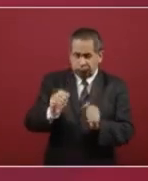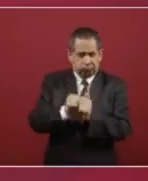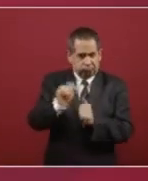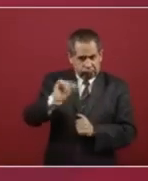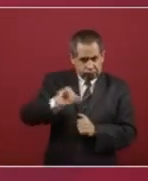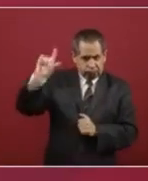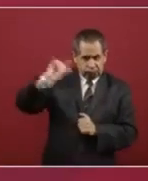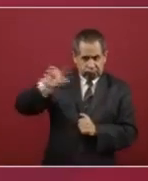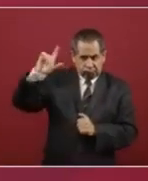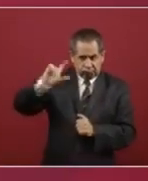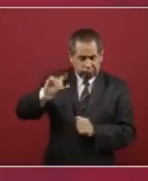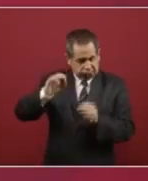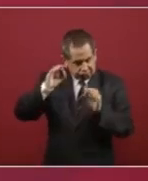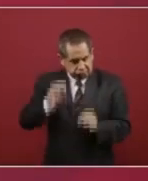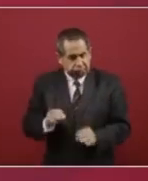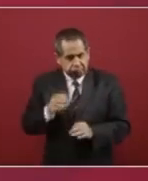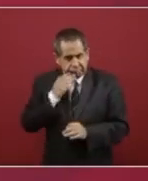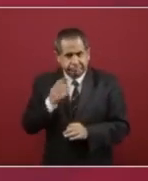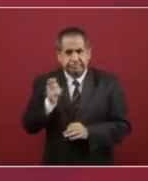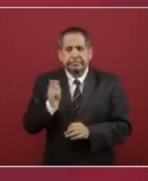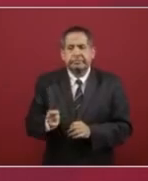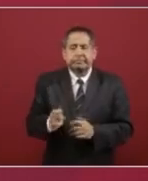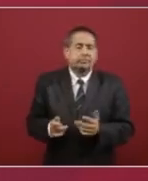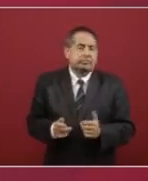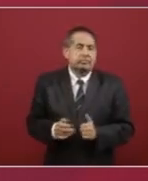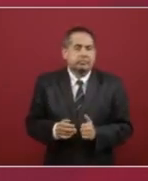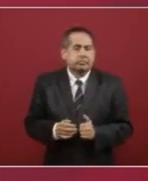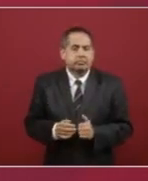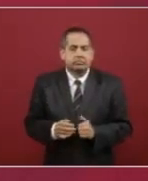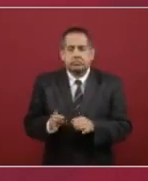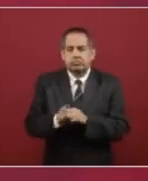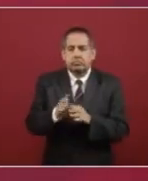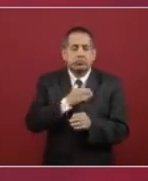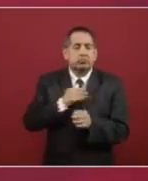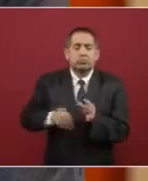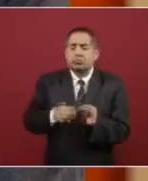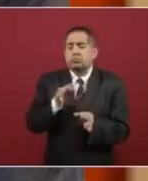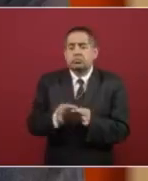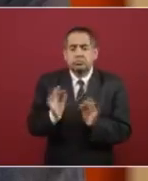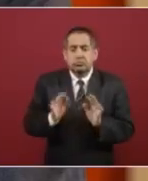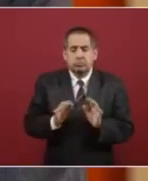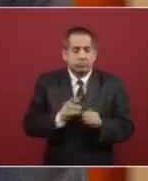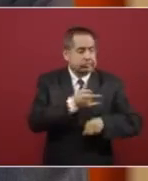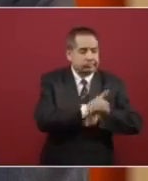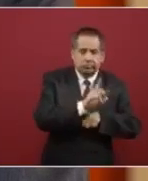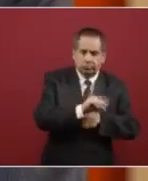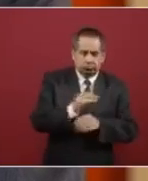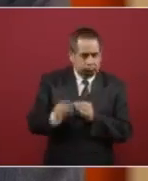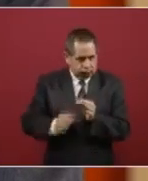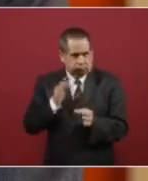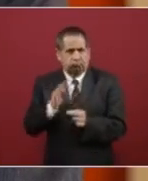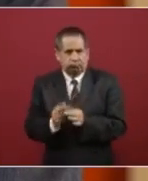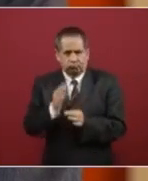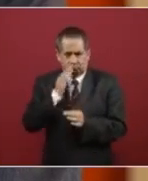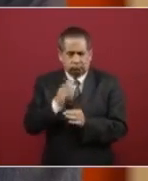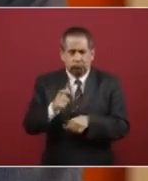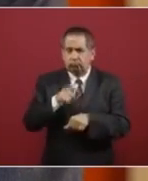profesionales, que cumplan con